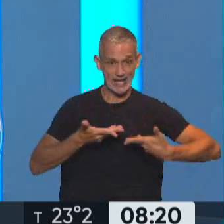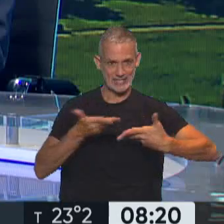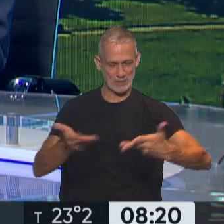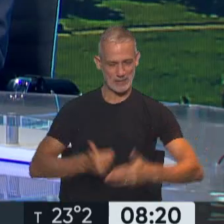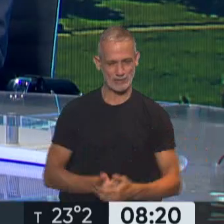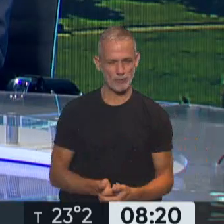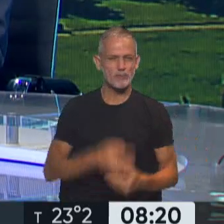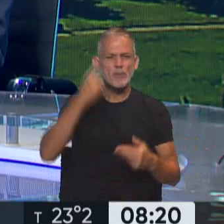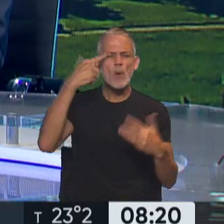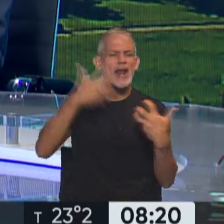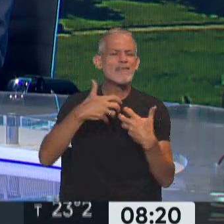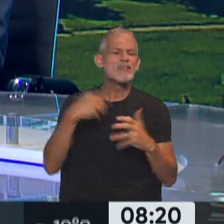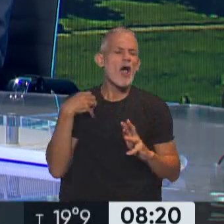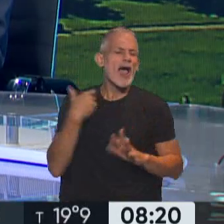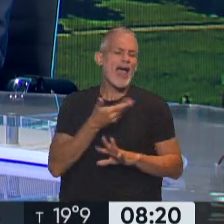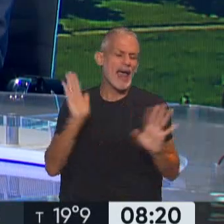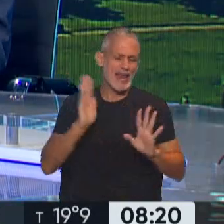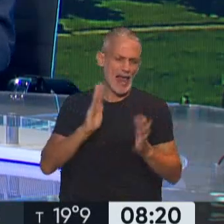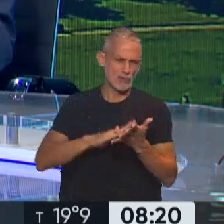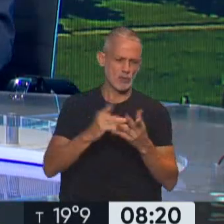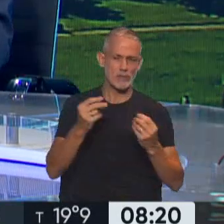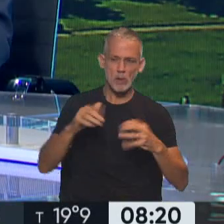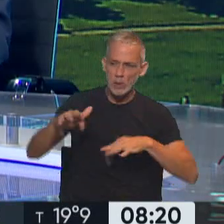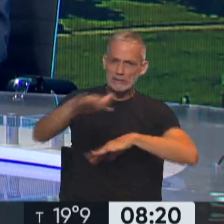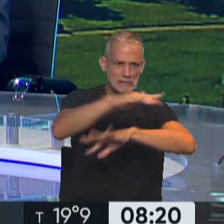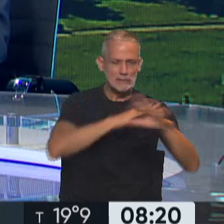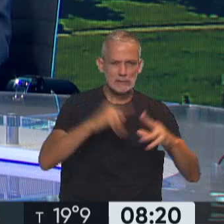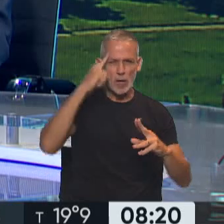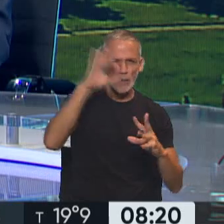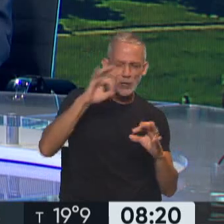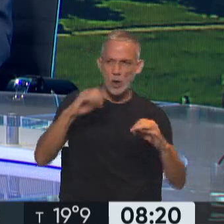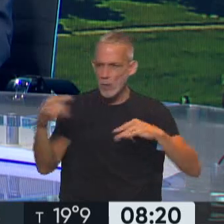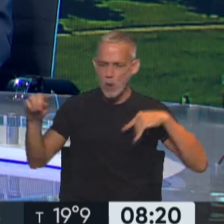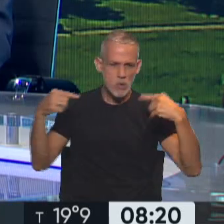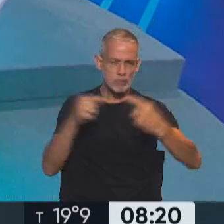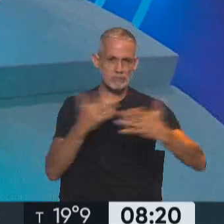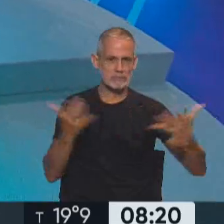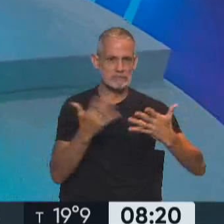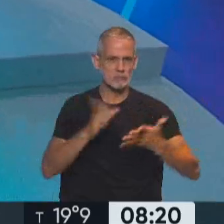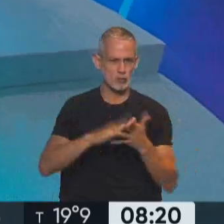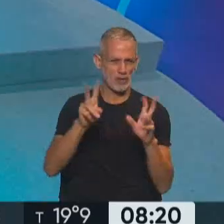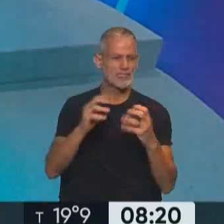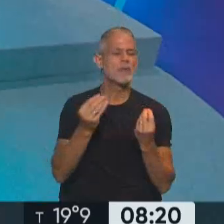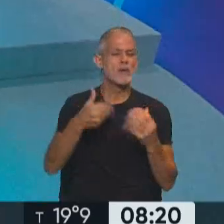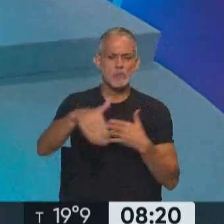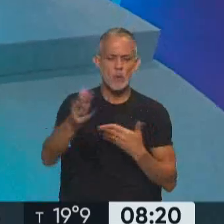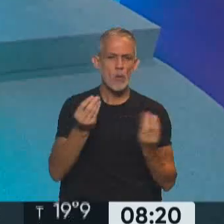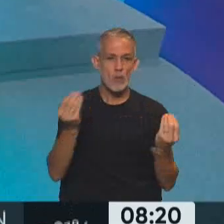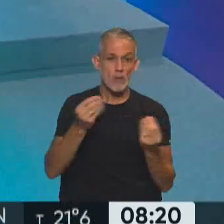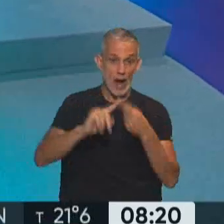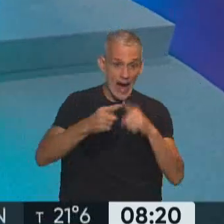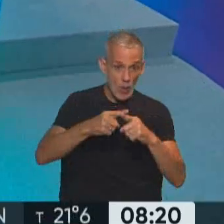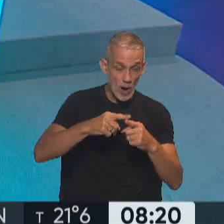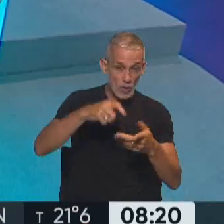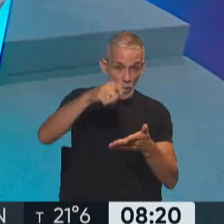favor. Una reflexión general sobre todo el ruido que hubo, los análisis. Bueno, ¿qué va a pasar con este acuerdo que